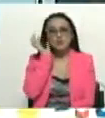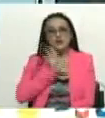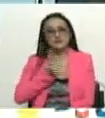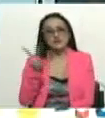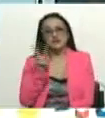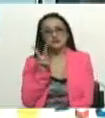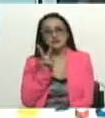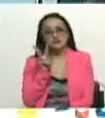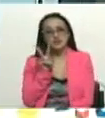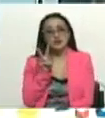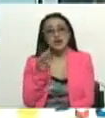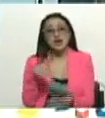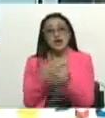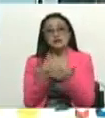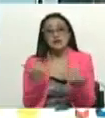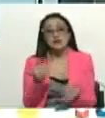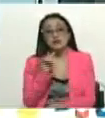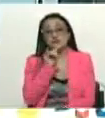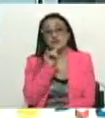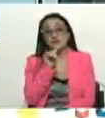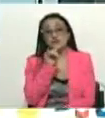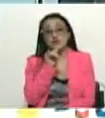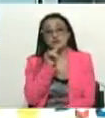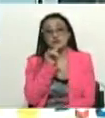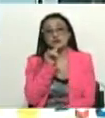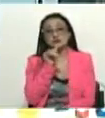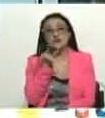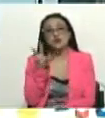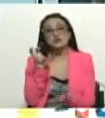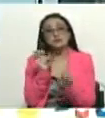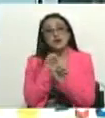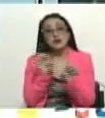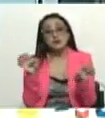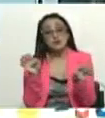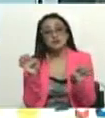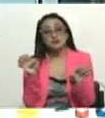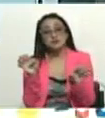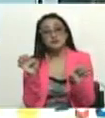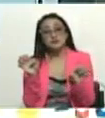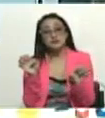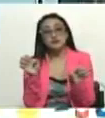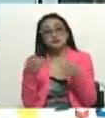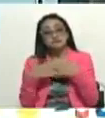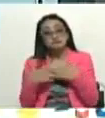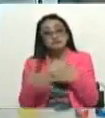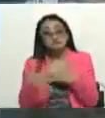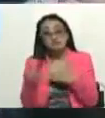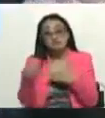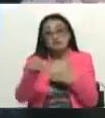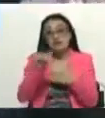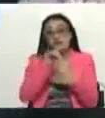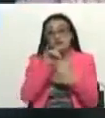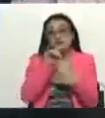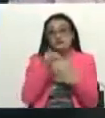país. Es parte entonces del contexto de este encuentro. Estaremos